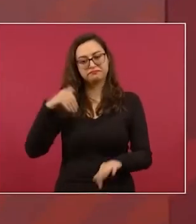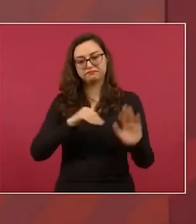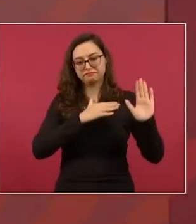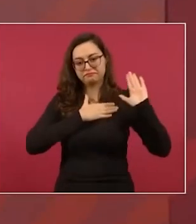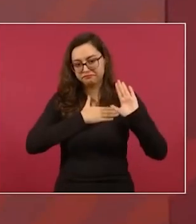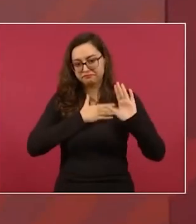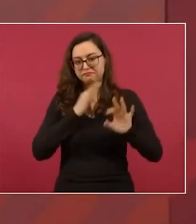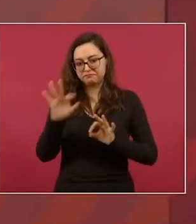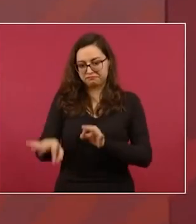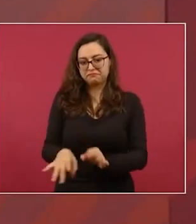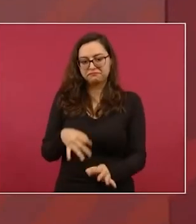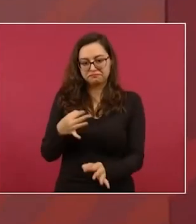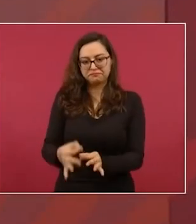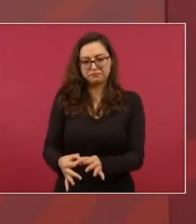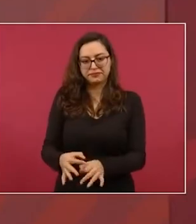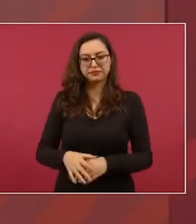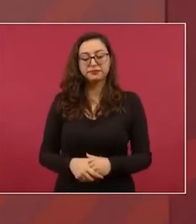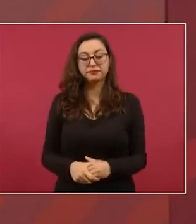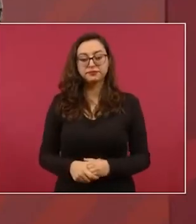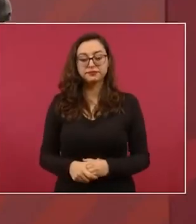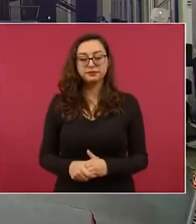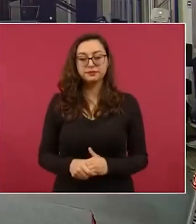estamos cumpliendo.